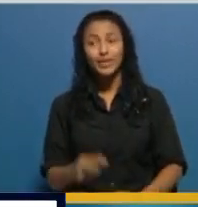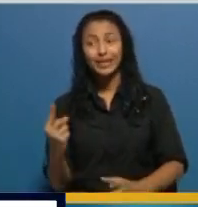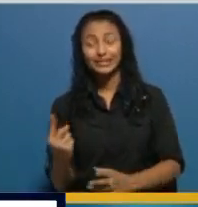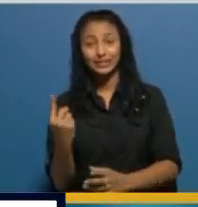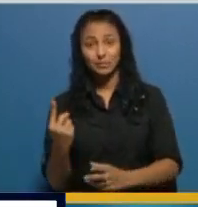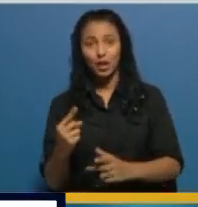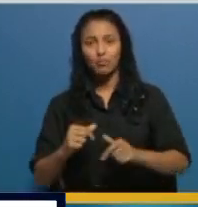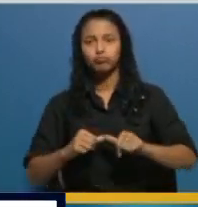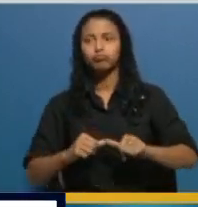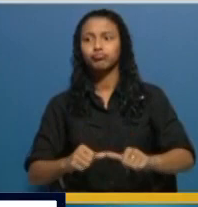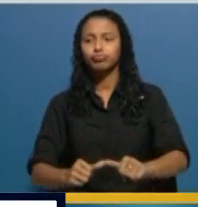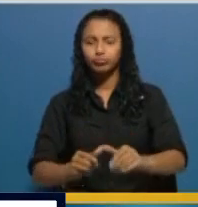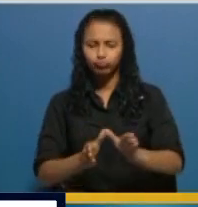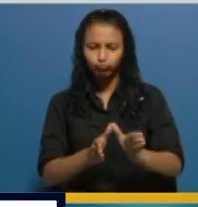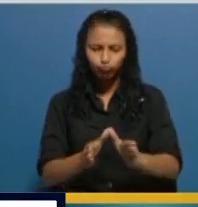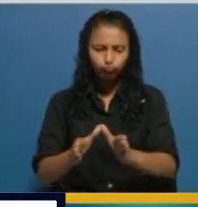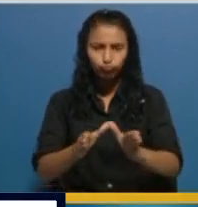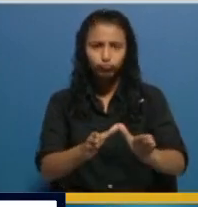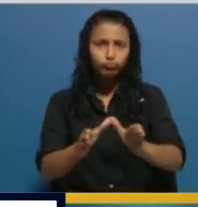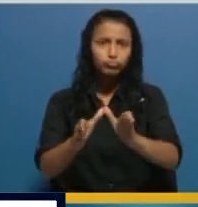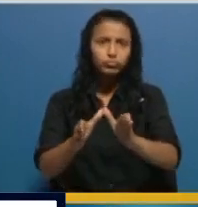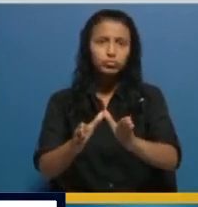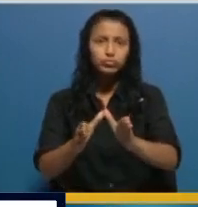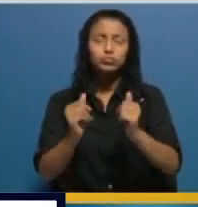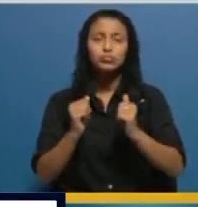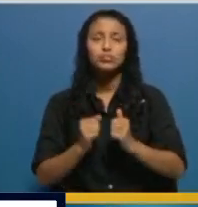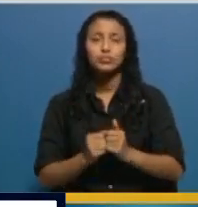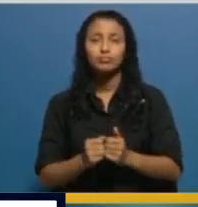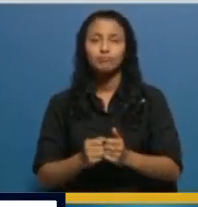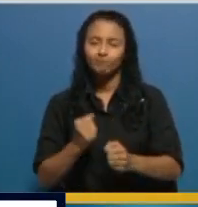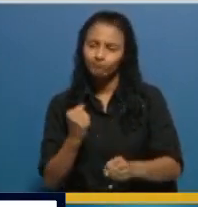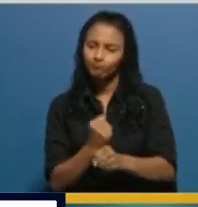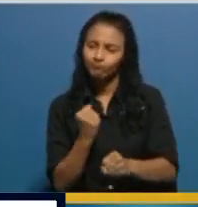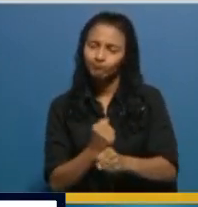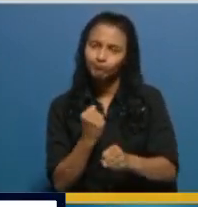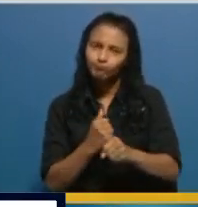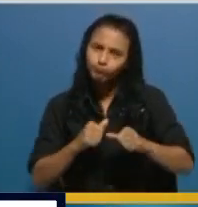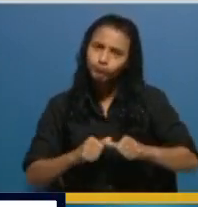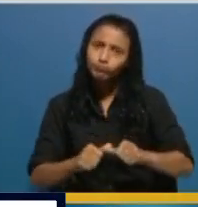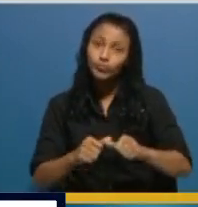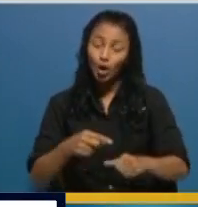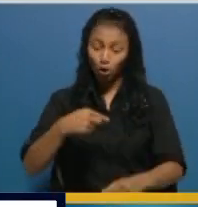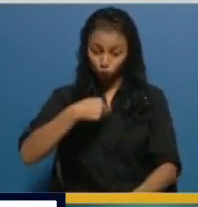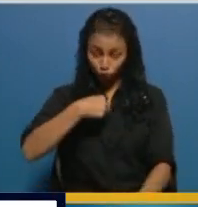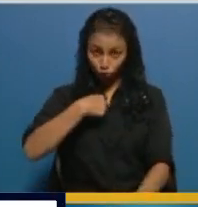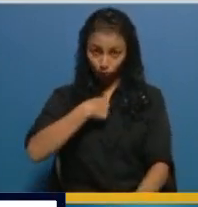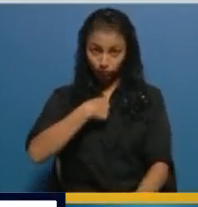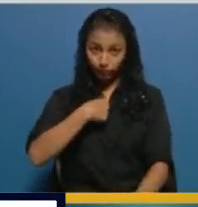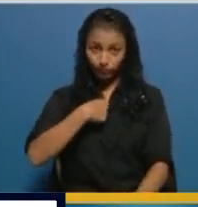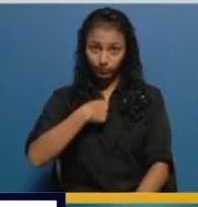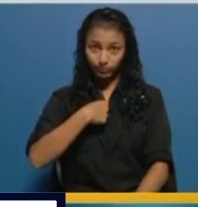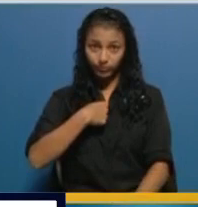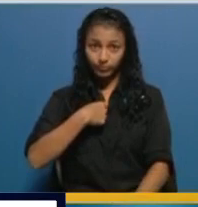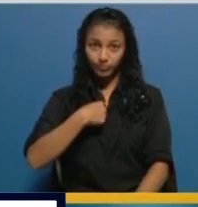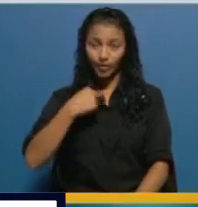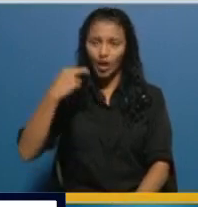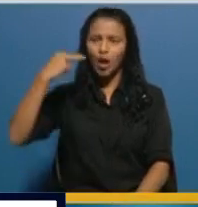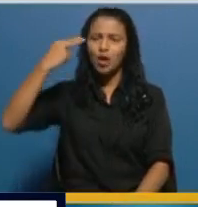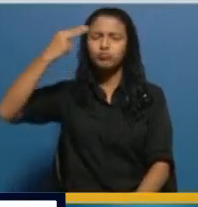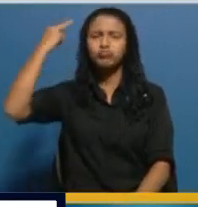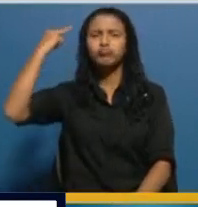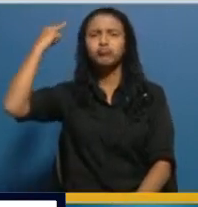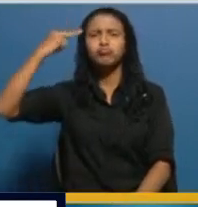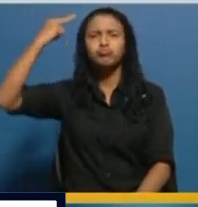una hoja de ruta de trabajo dedicado y productivo quien les habla proviene de ese tejido social